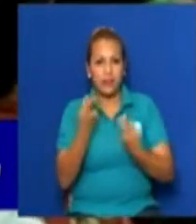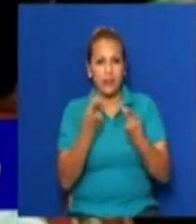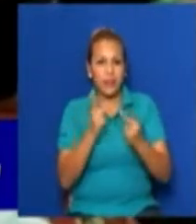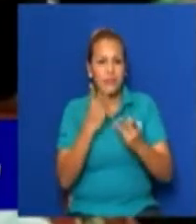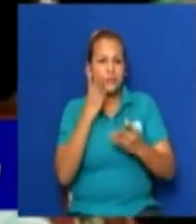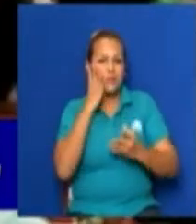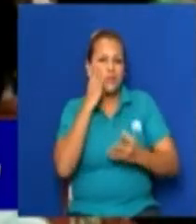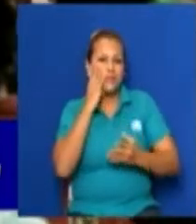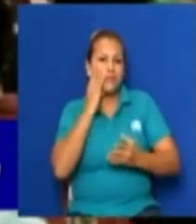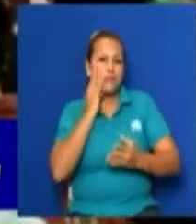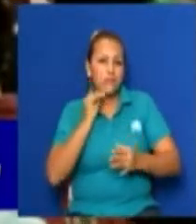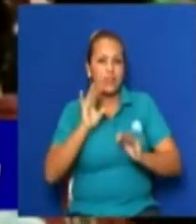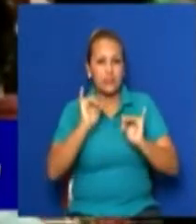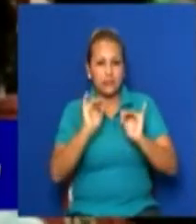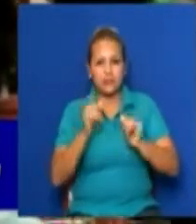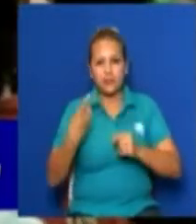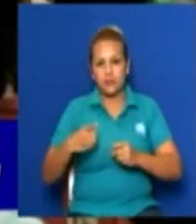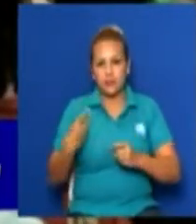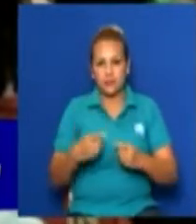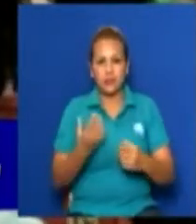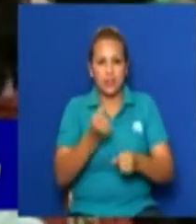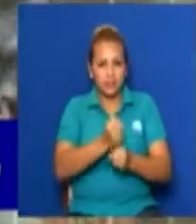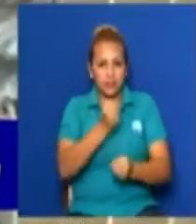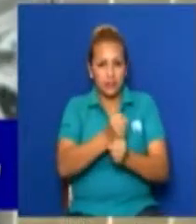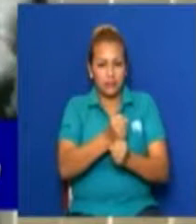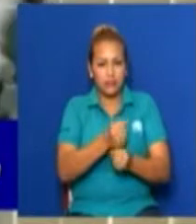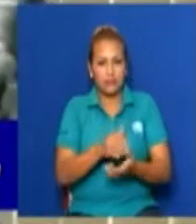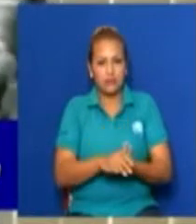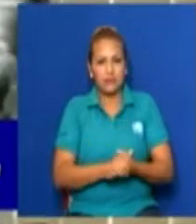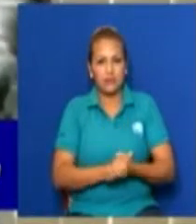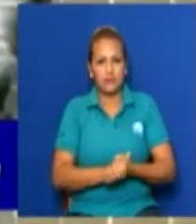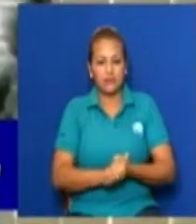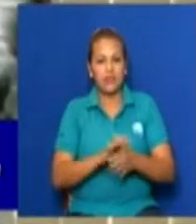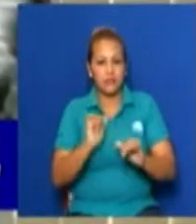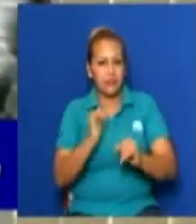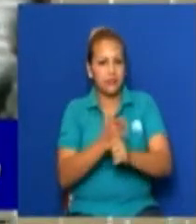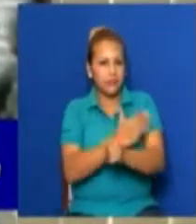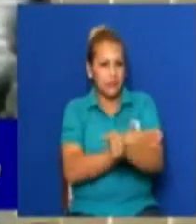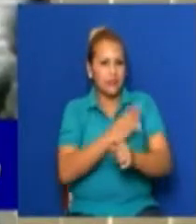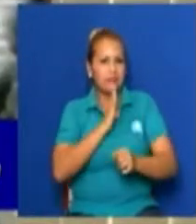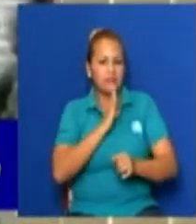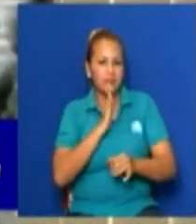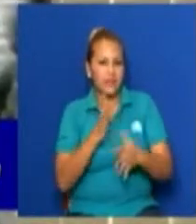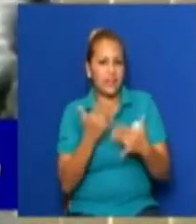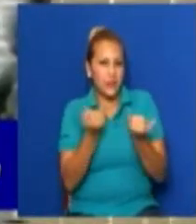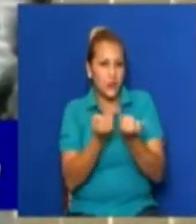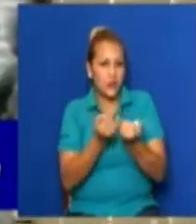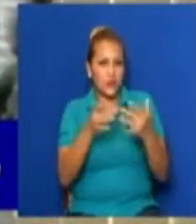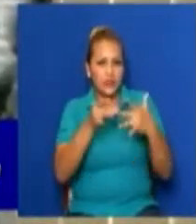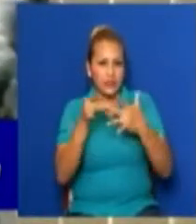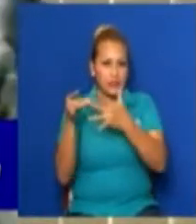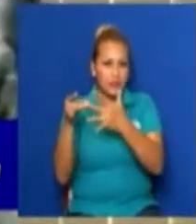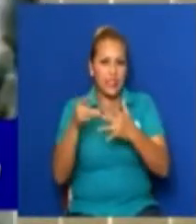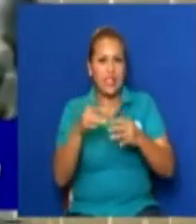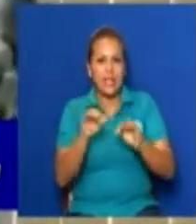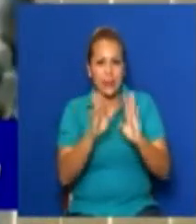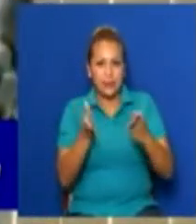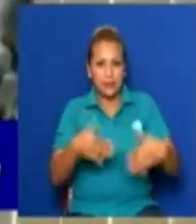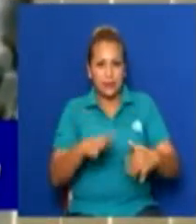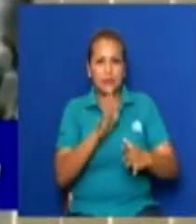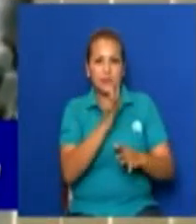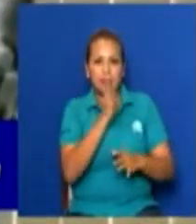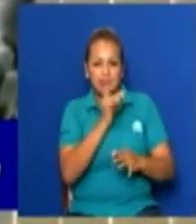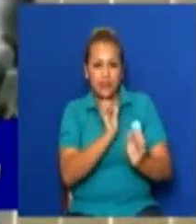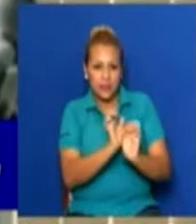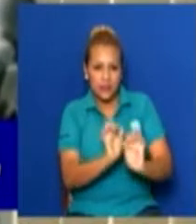los derechos laborales, como dijo ella, con énfasis en niñez y mujer.